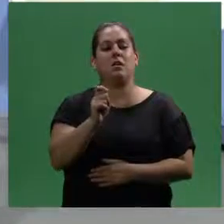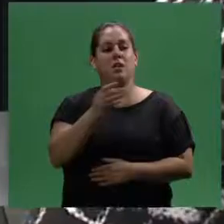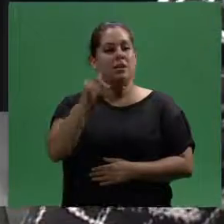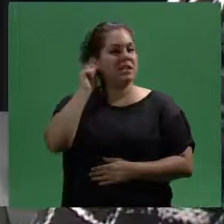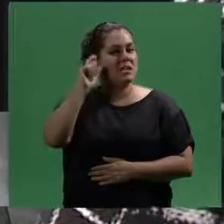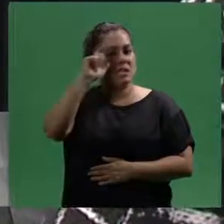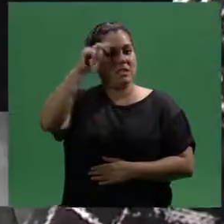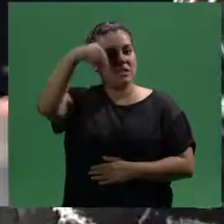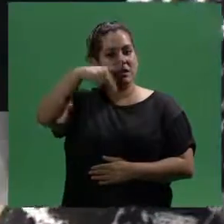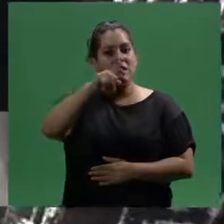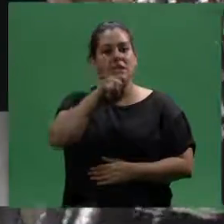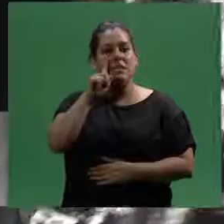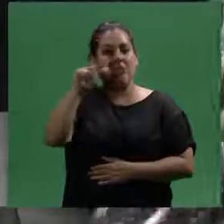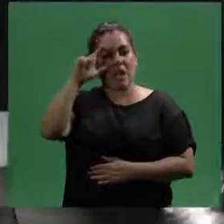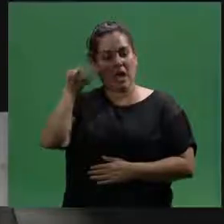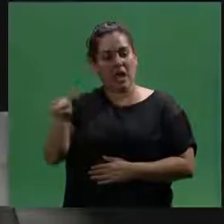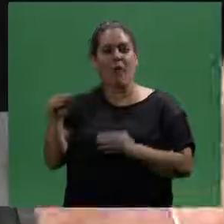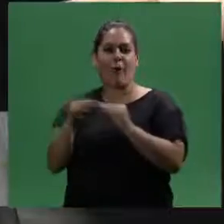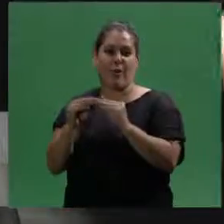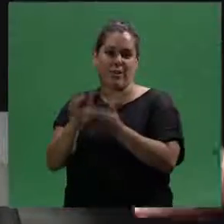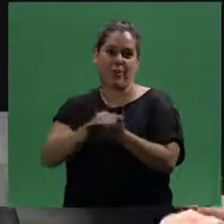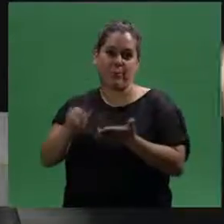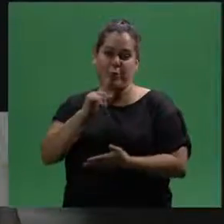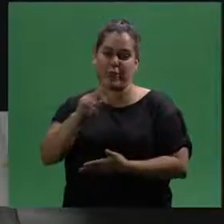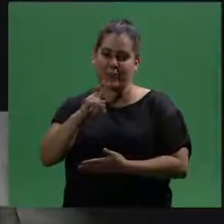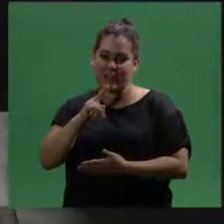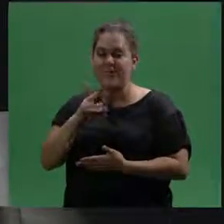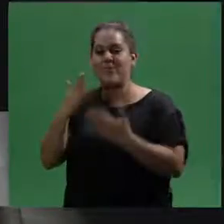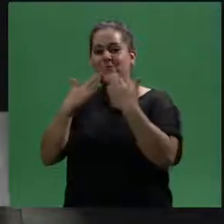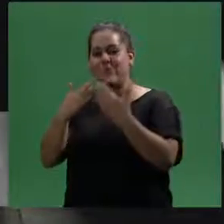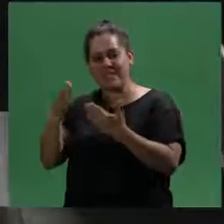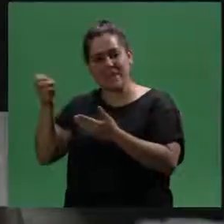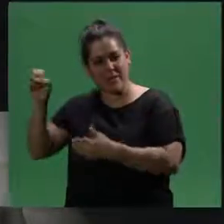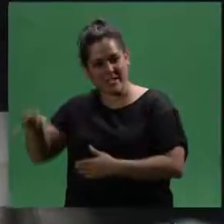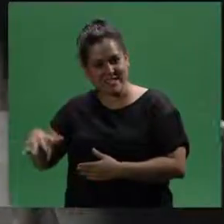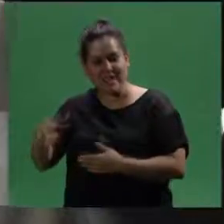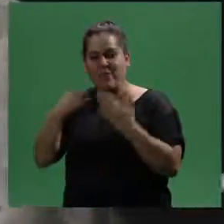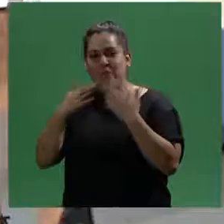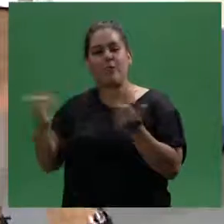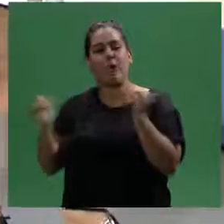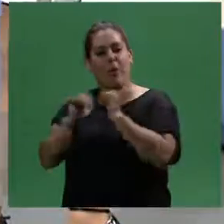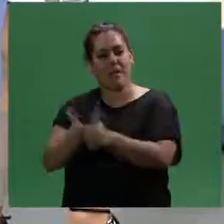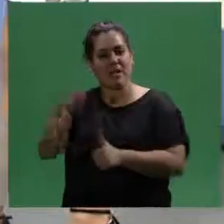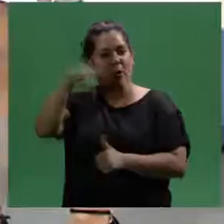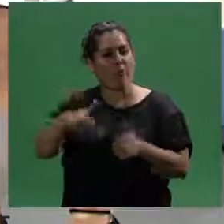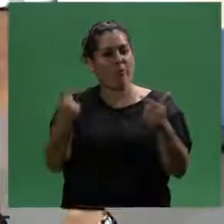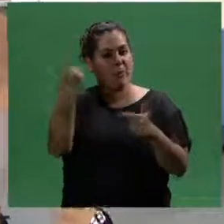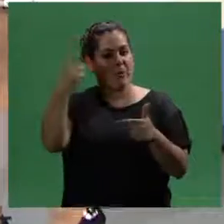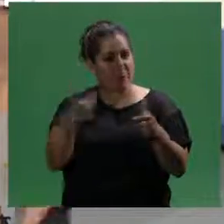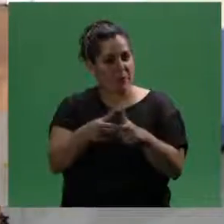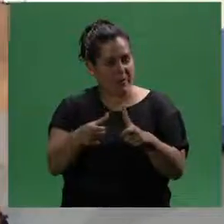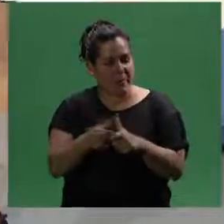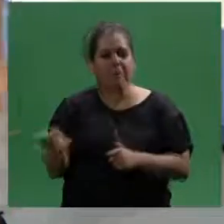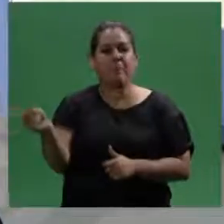Juan Francisco Gentile. Él es compañero de Diputados TV. Juan Francisco, muchas gracias por estar, por acompañarnos en este primer